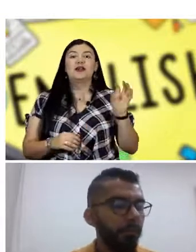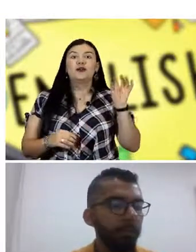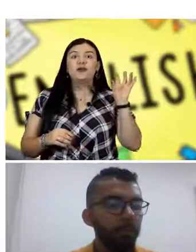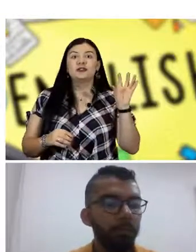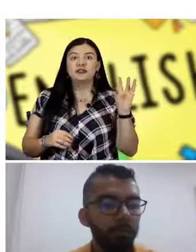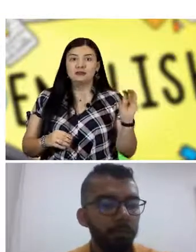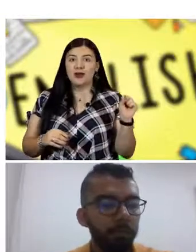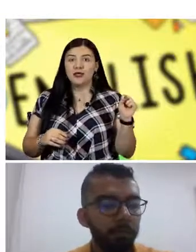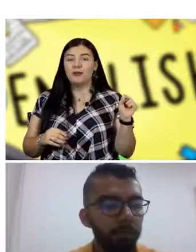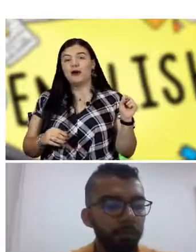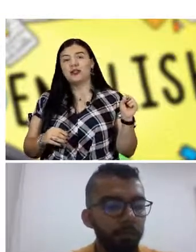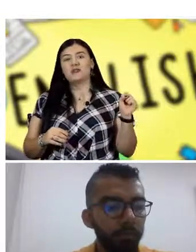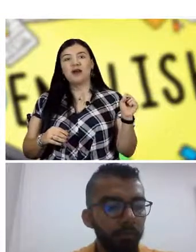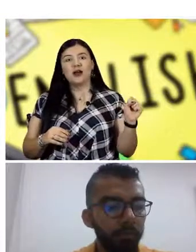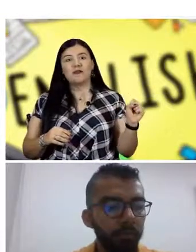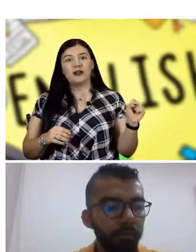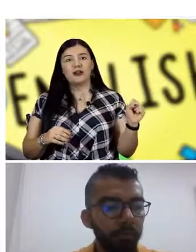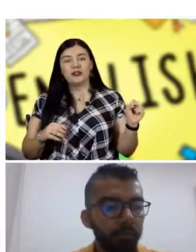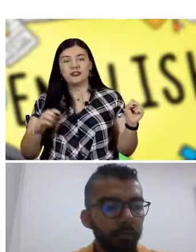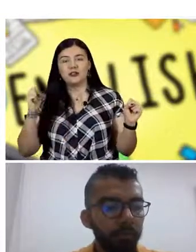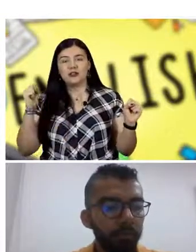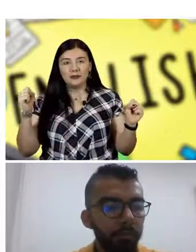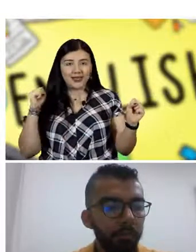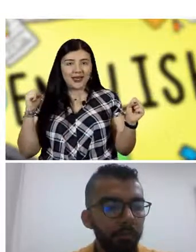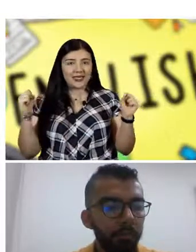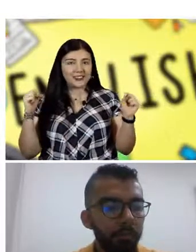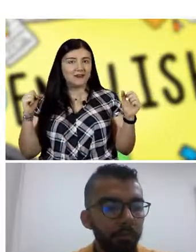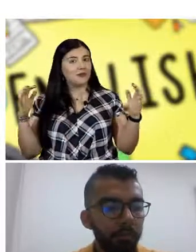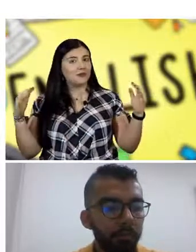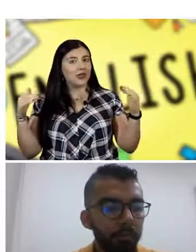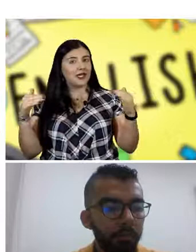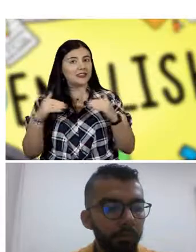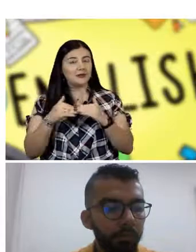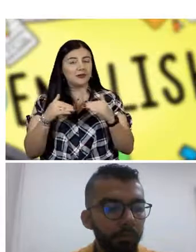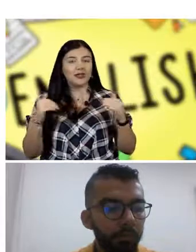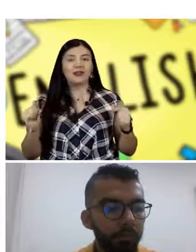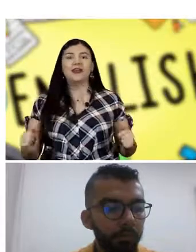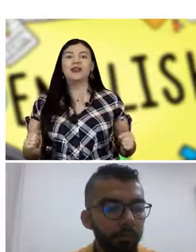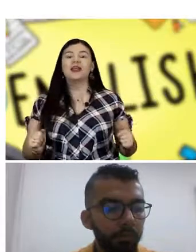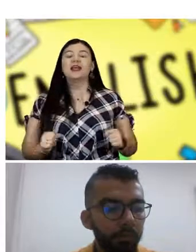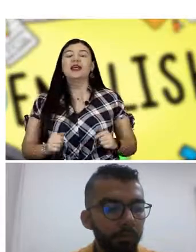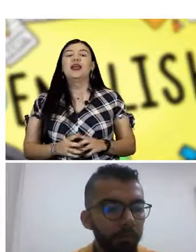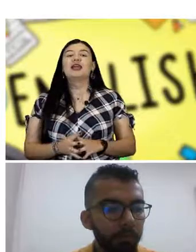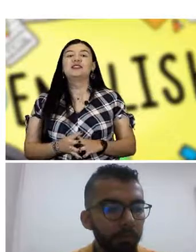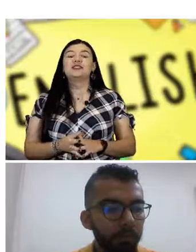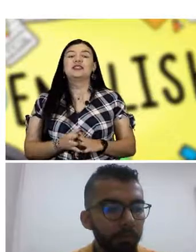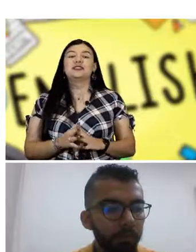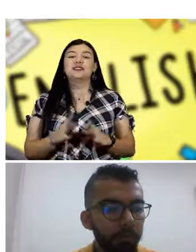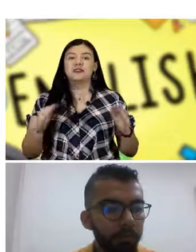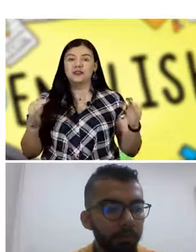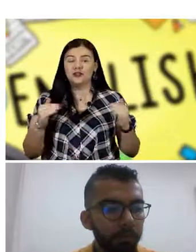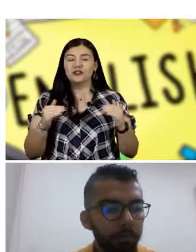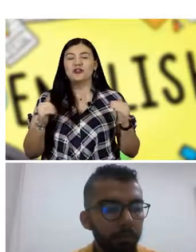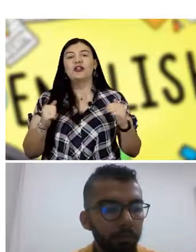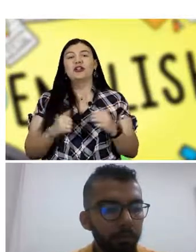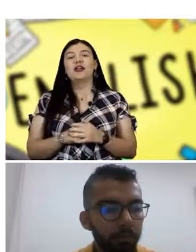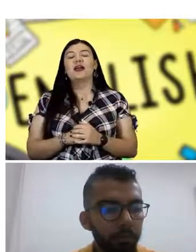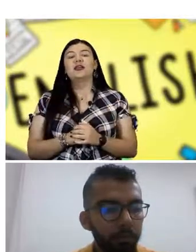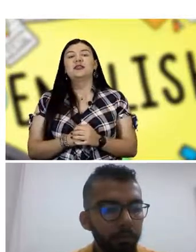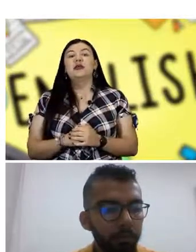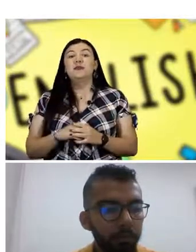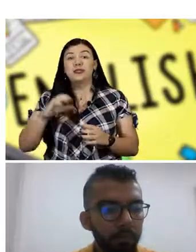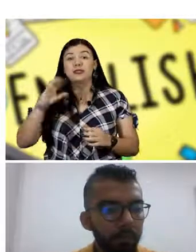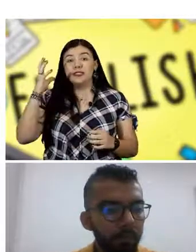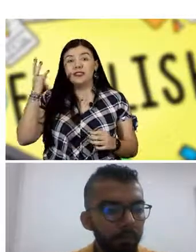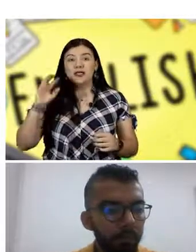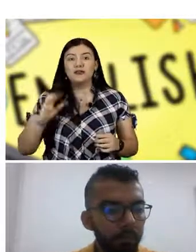que no solo vimos body parts vocabulary, sino también las enfermedades que pueden tener estas dos